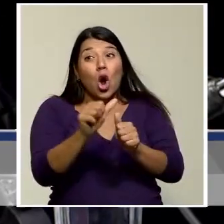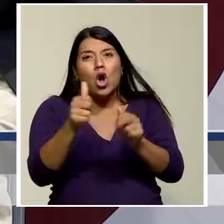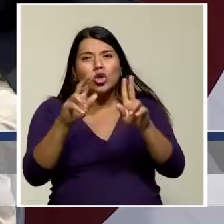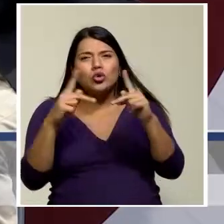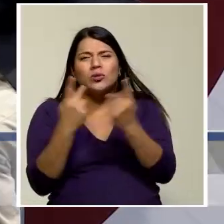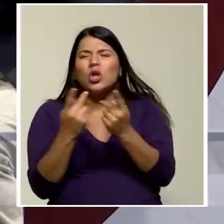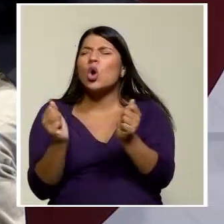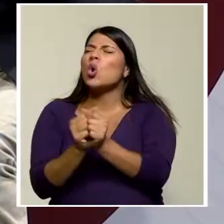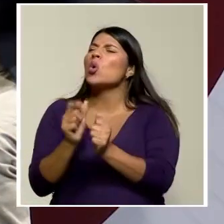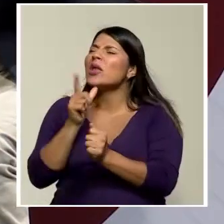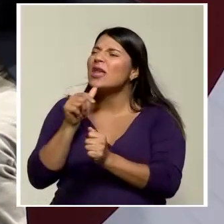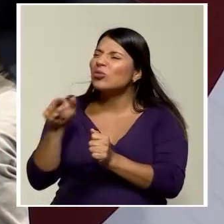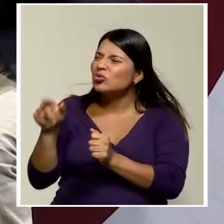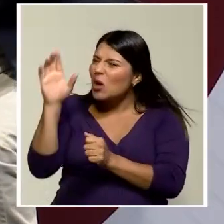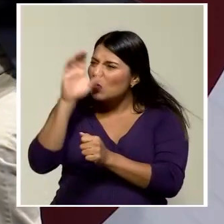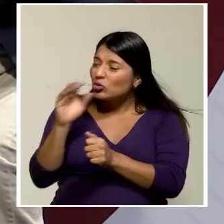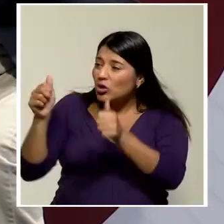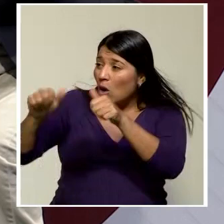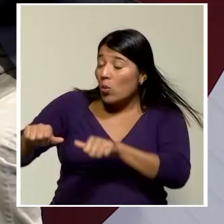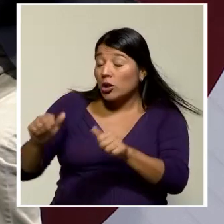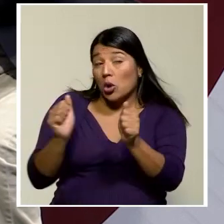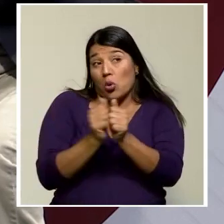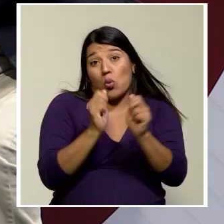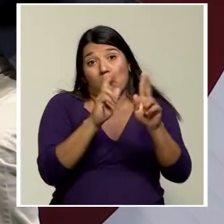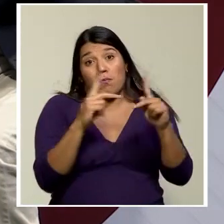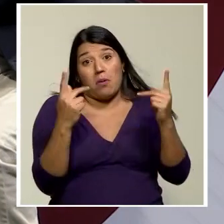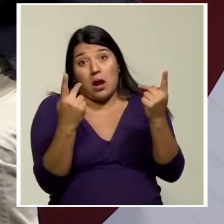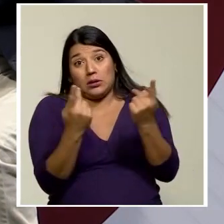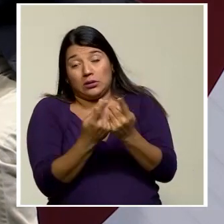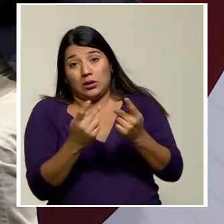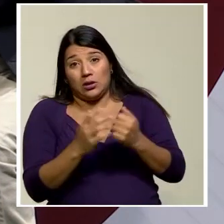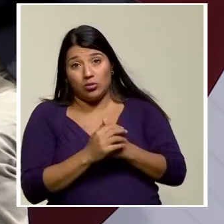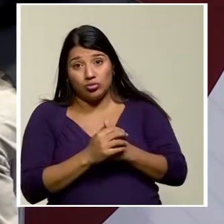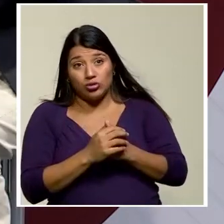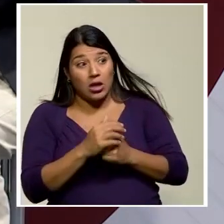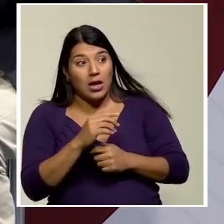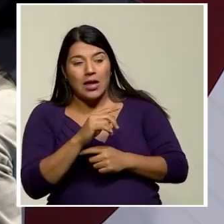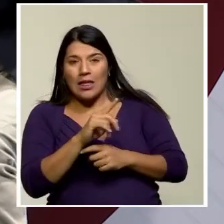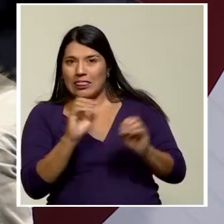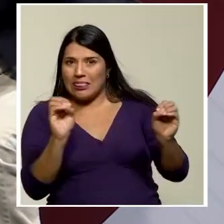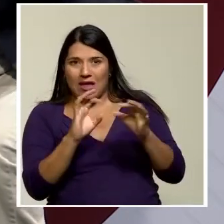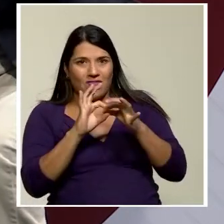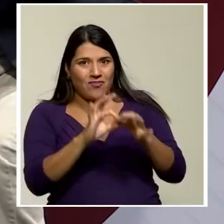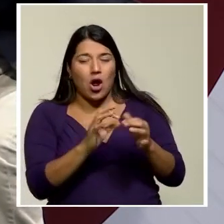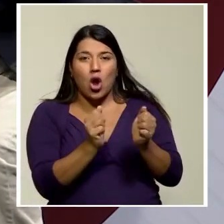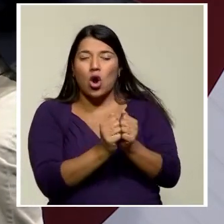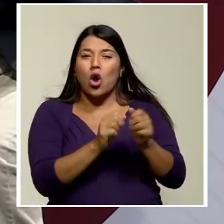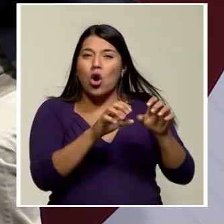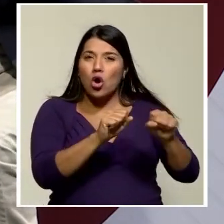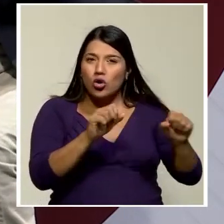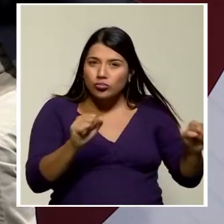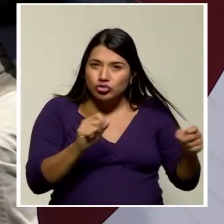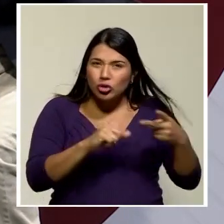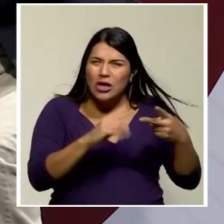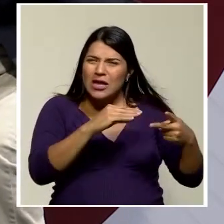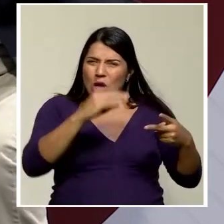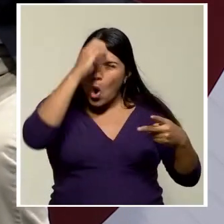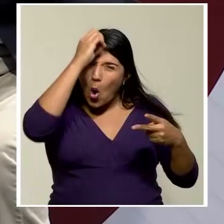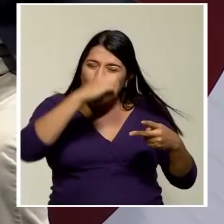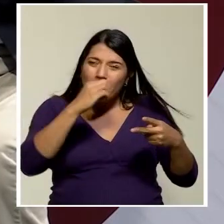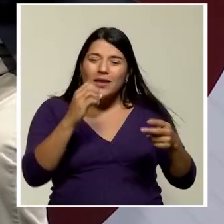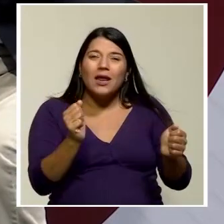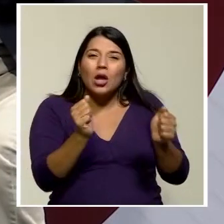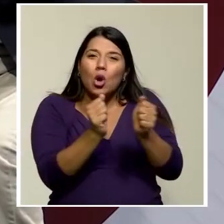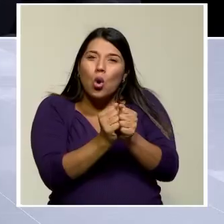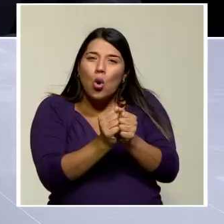quién buscaría acuerdos? Con los partidos que no estén manchados por la corrupción y que coincidan en una agenda